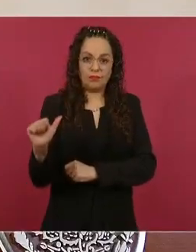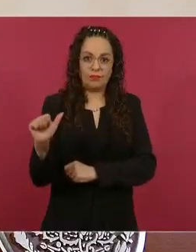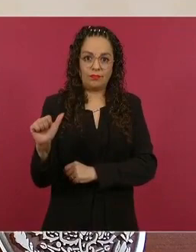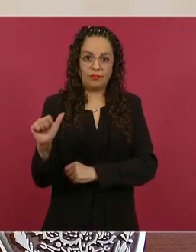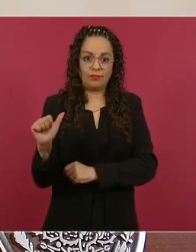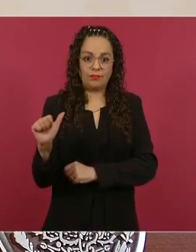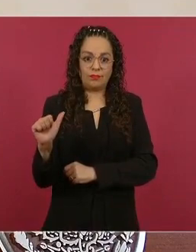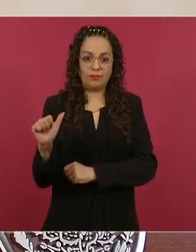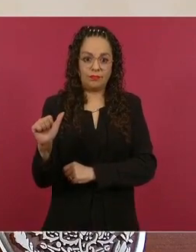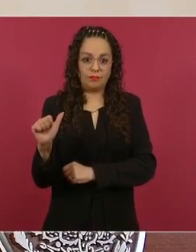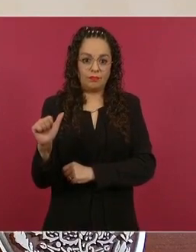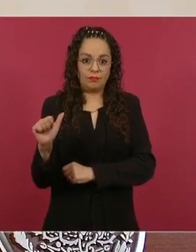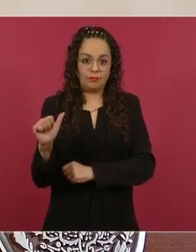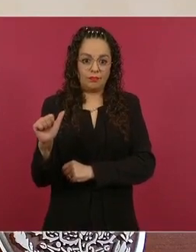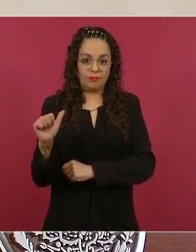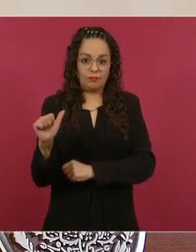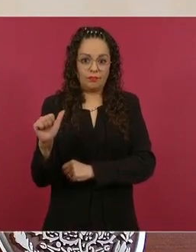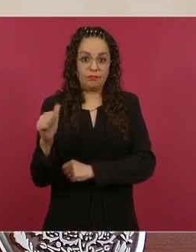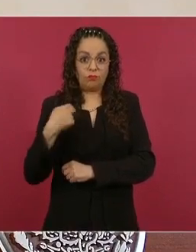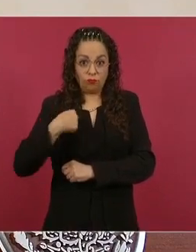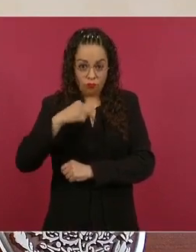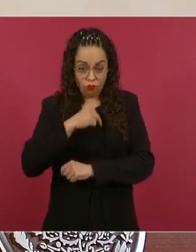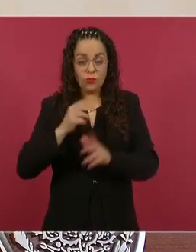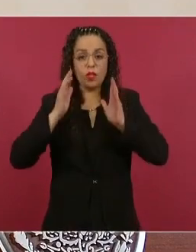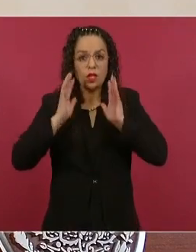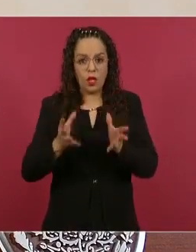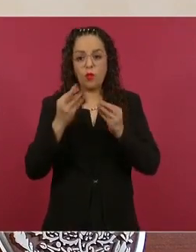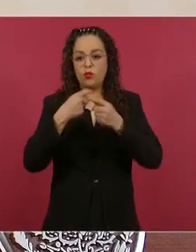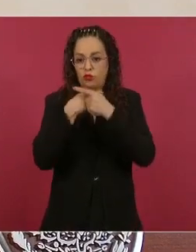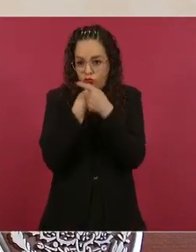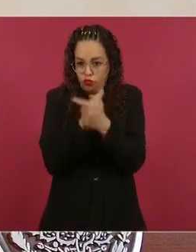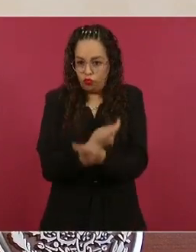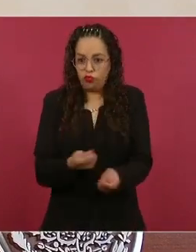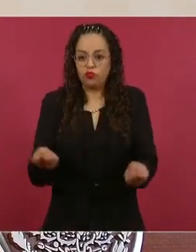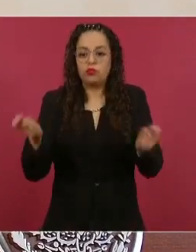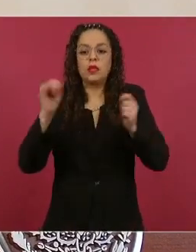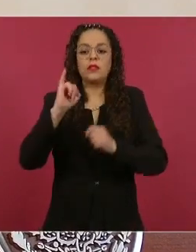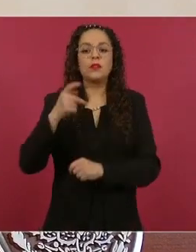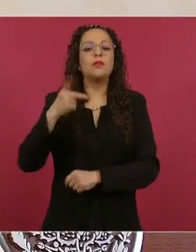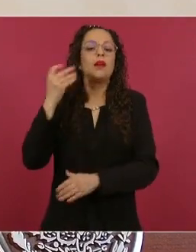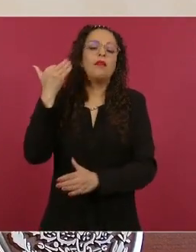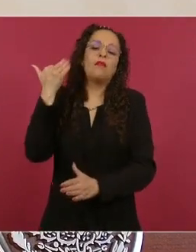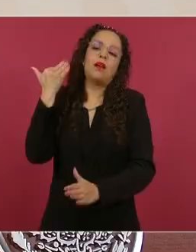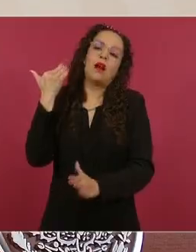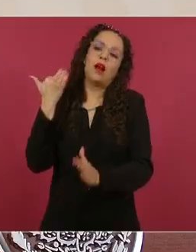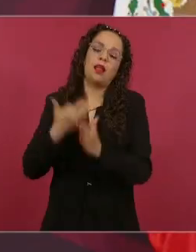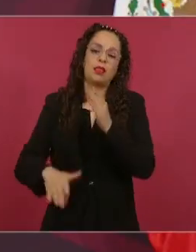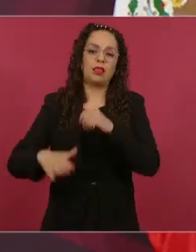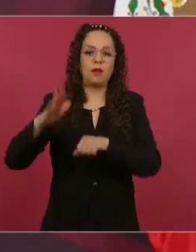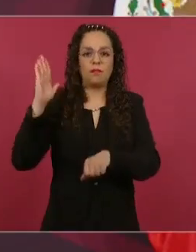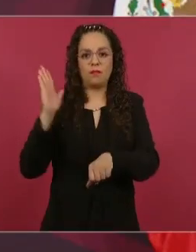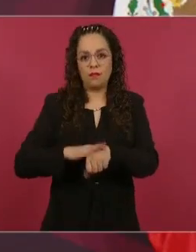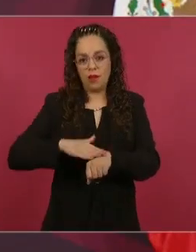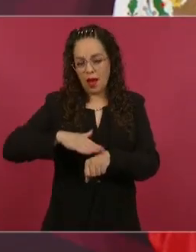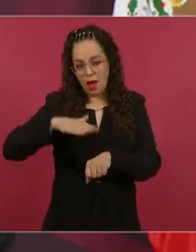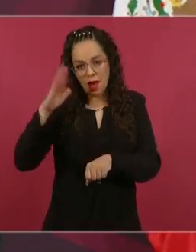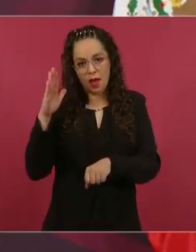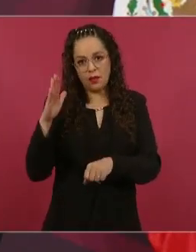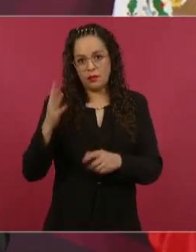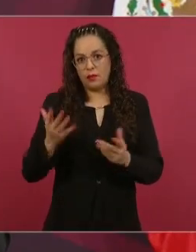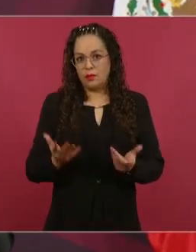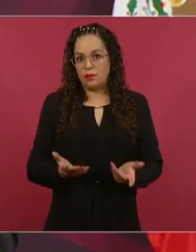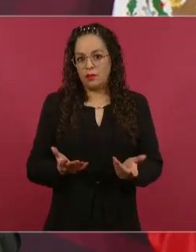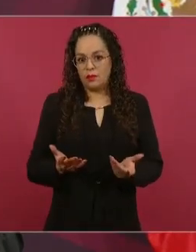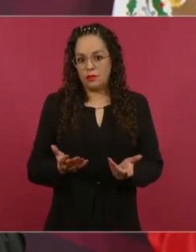estamos dando millones de becas, pero falta. Y es muy triste que en un